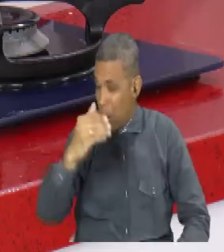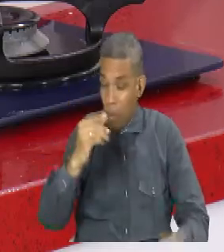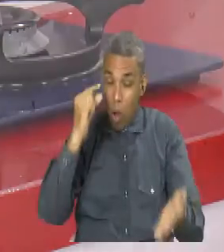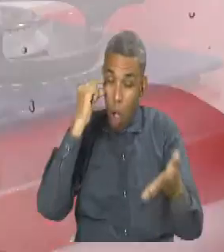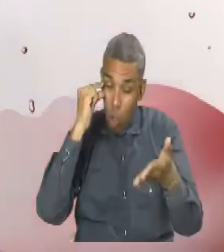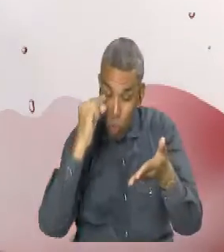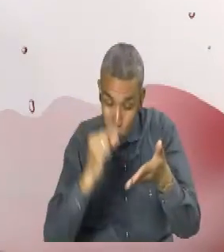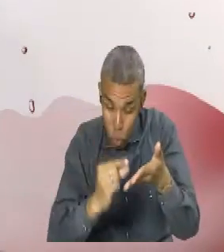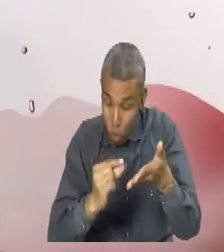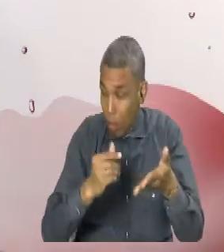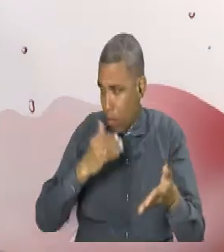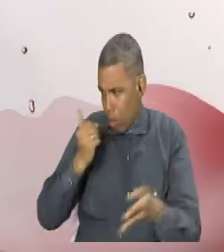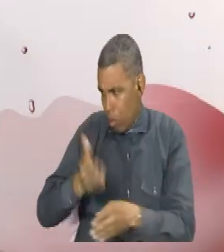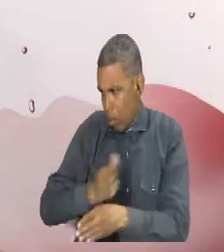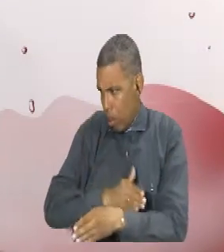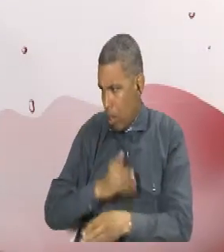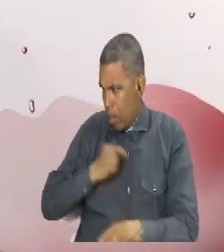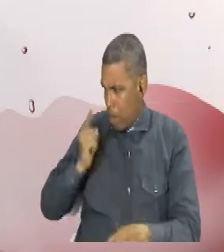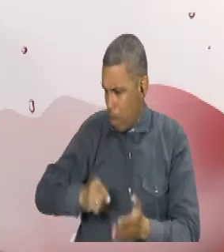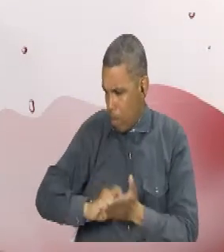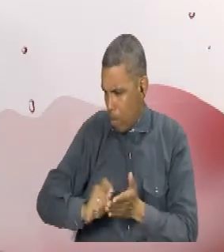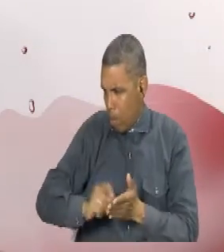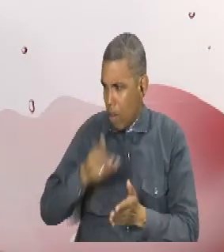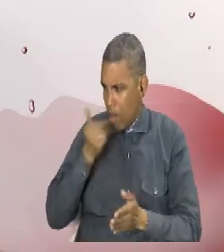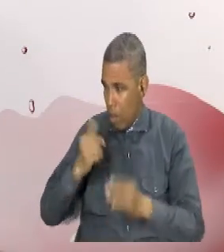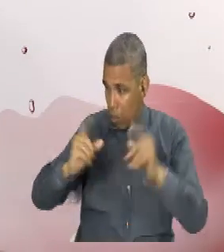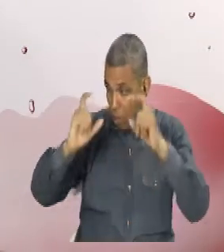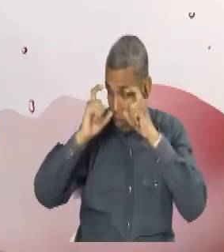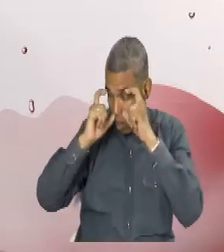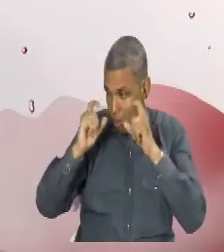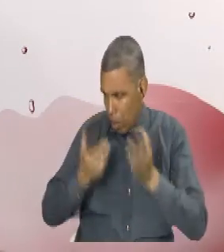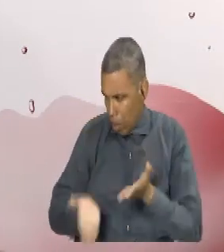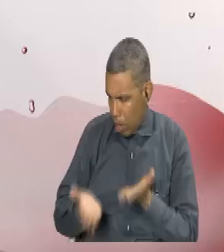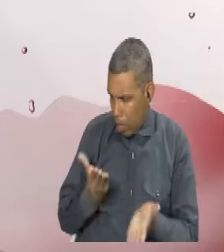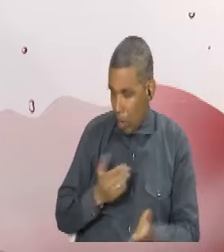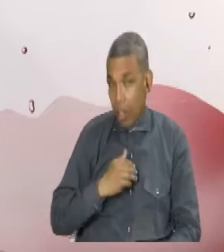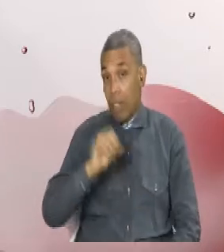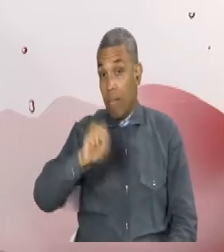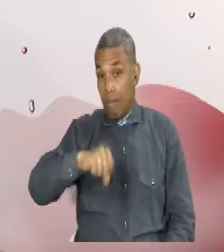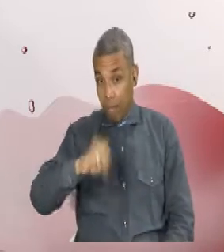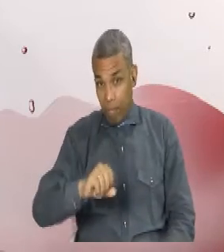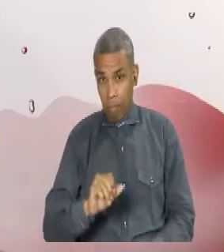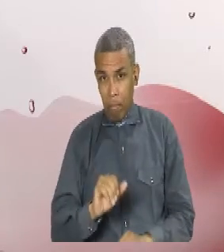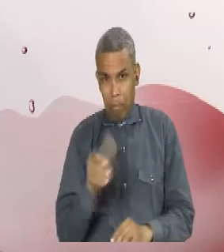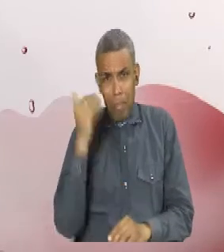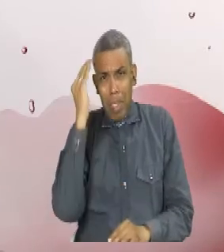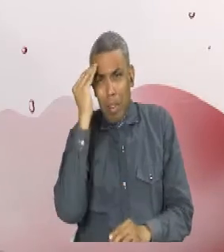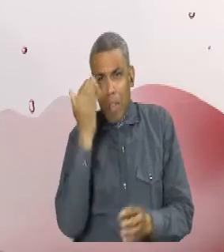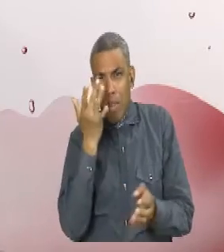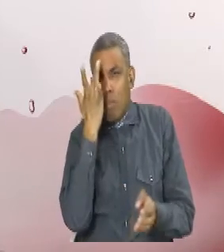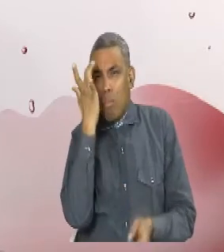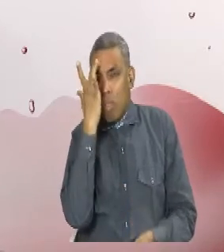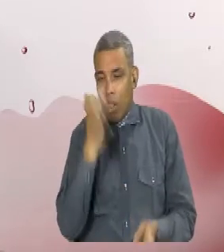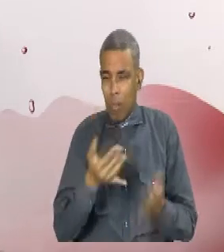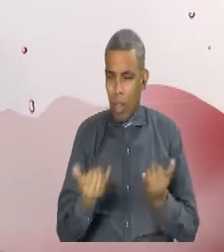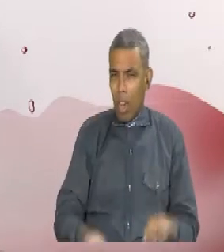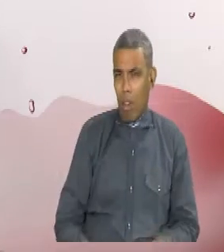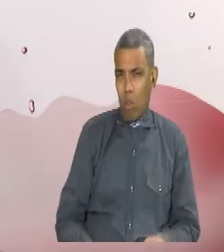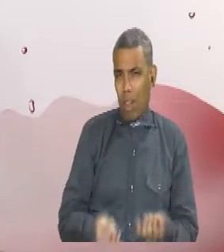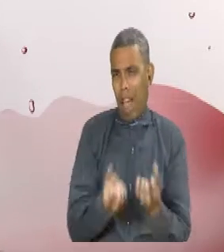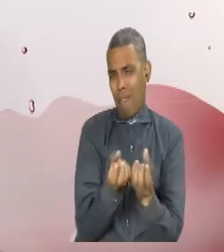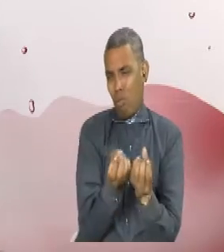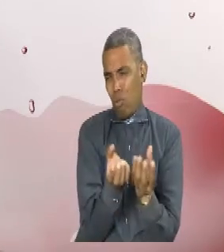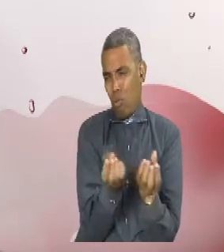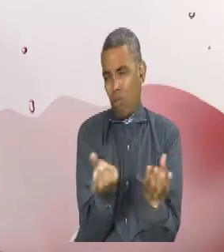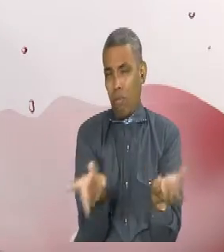público joven, la gente joven hoy en día usa mucho, vuelvo al tema de los dispositivos electrónicos, entonces esto nos